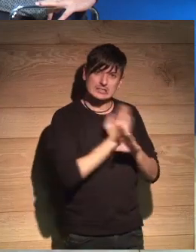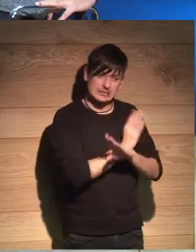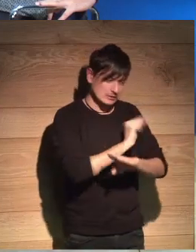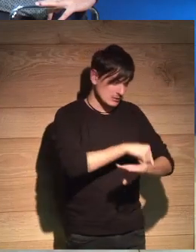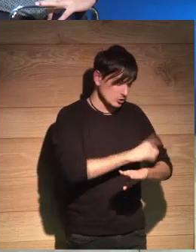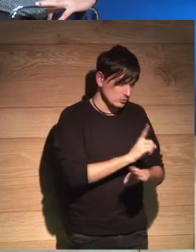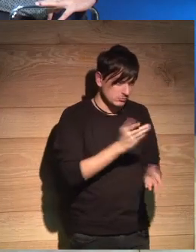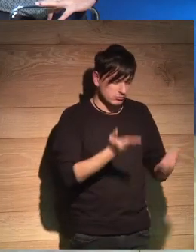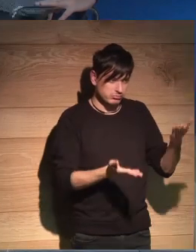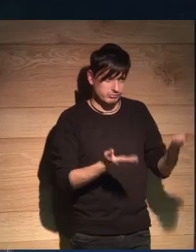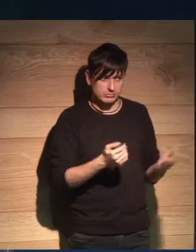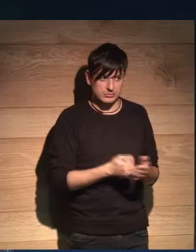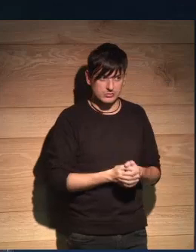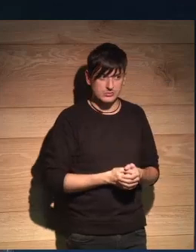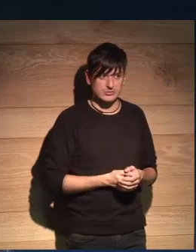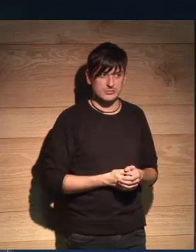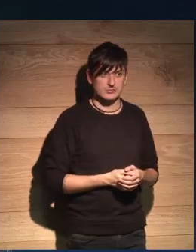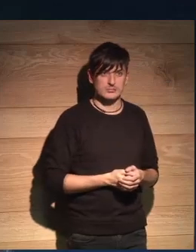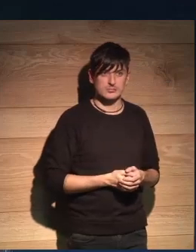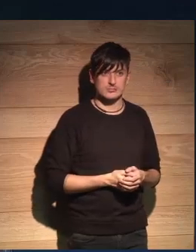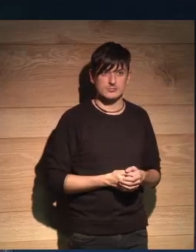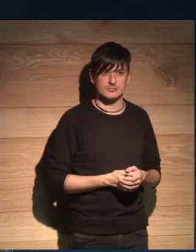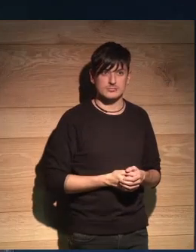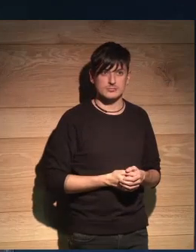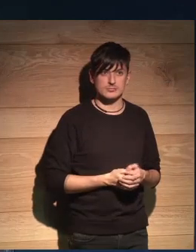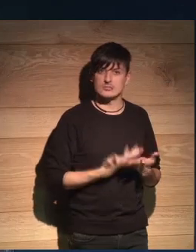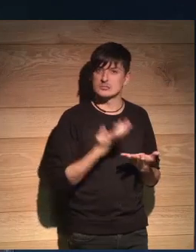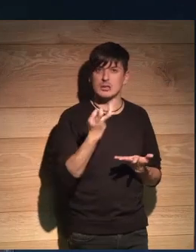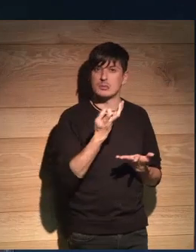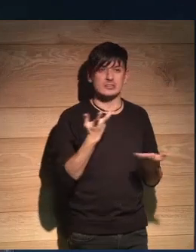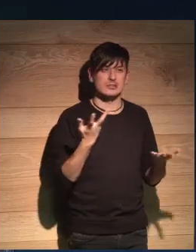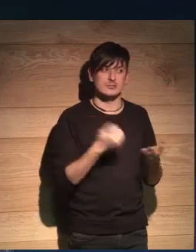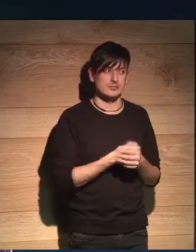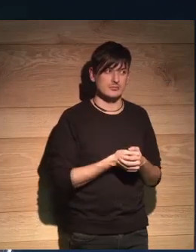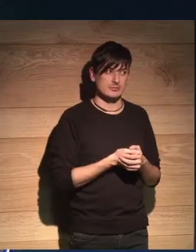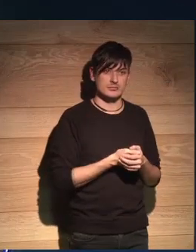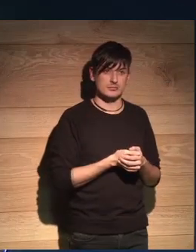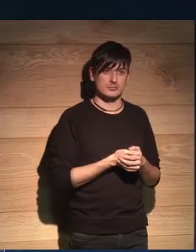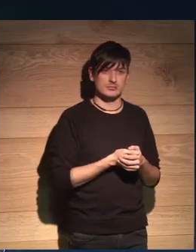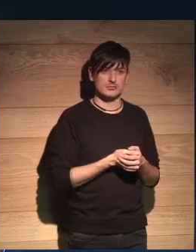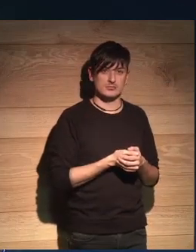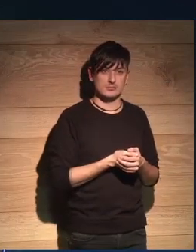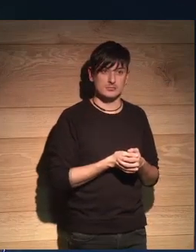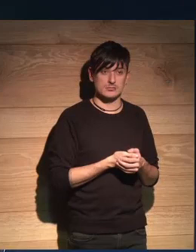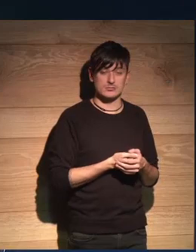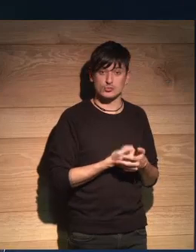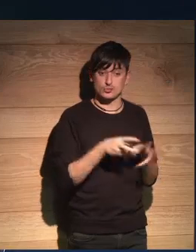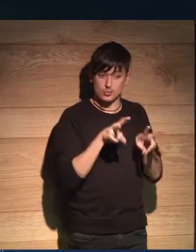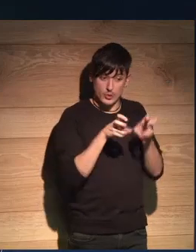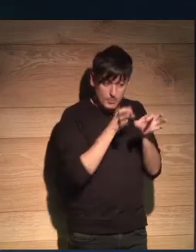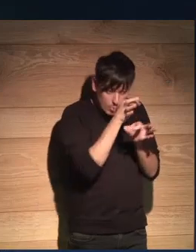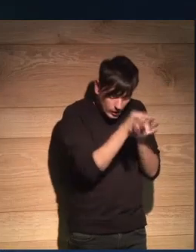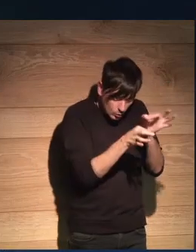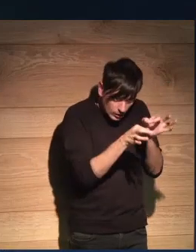tuviera pinchado. Estamos haciendo un pan como unas tortas, como decimos en Murcia. ¿Y qué estaba pasando? Lo que estaba pasando es que la nueva molécula